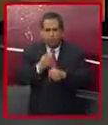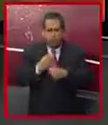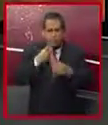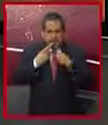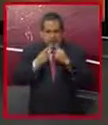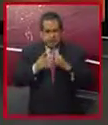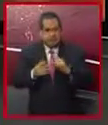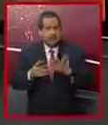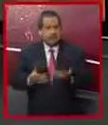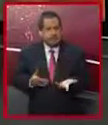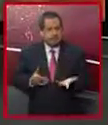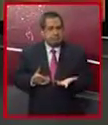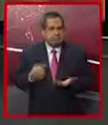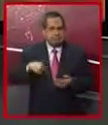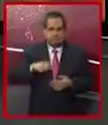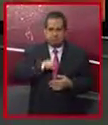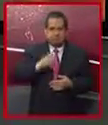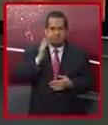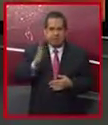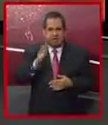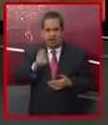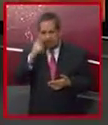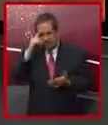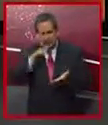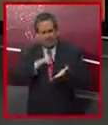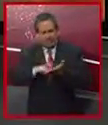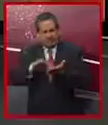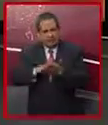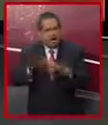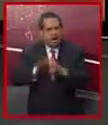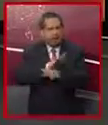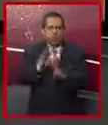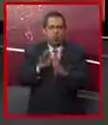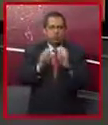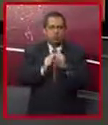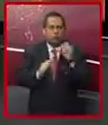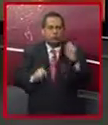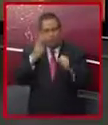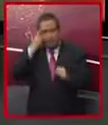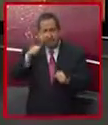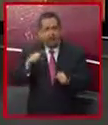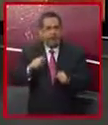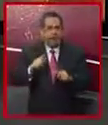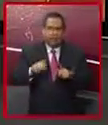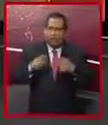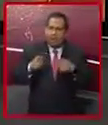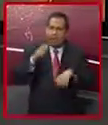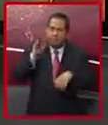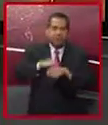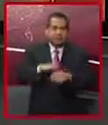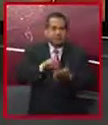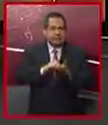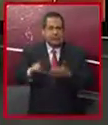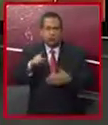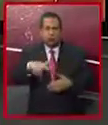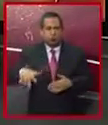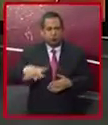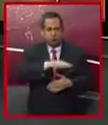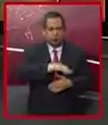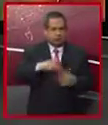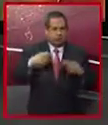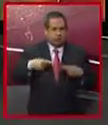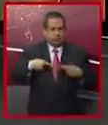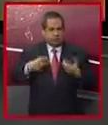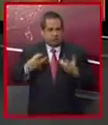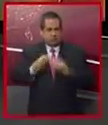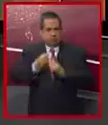es así que ya hemos presentado una iniciativa de reforma constitucional para garantizar los derechos de la naturaleza con la finalidad de que